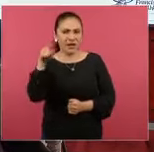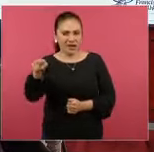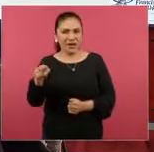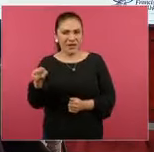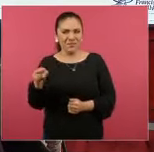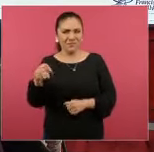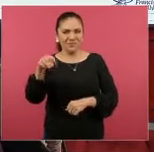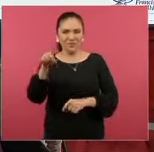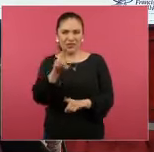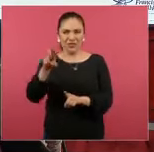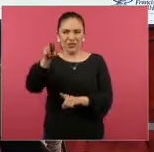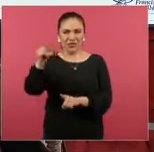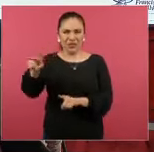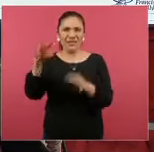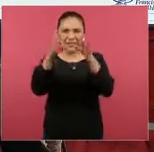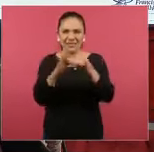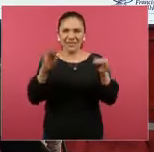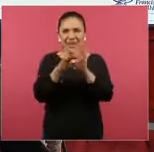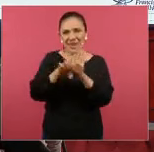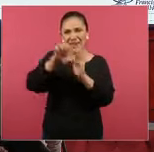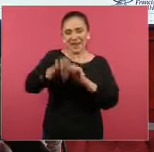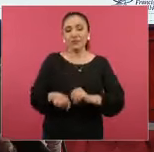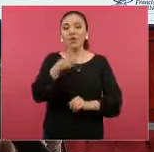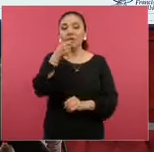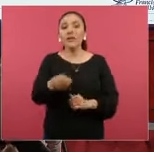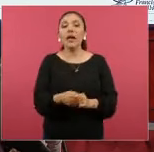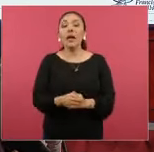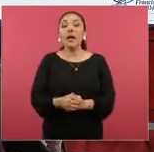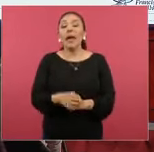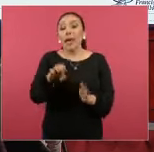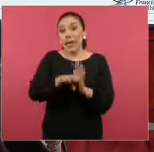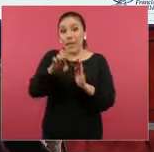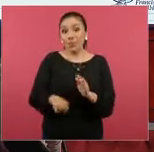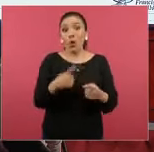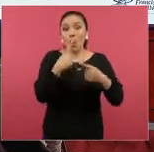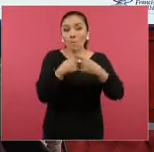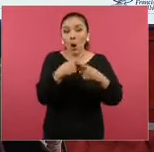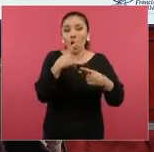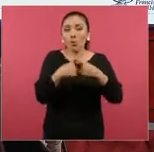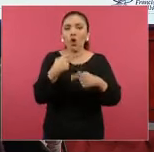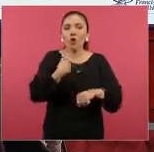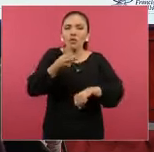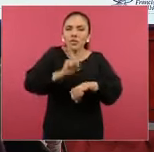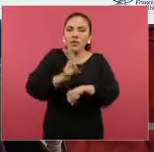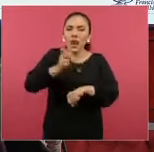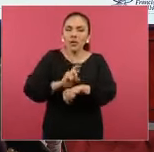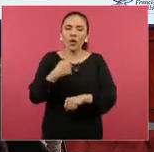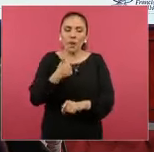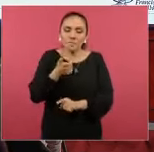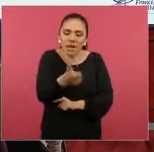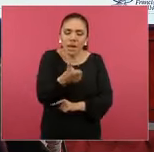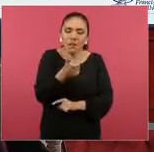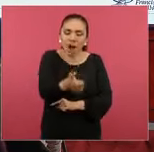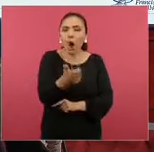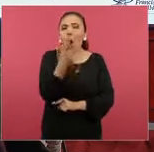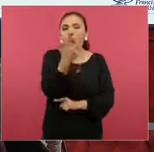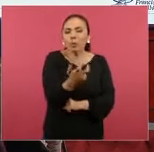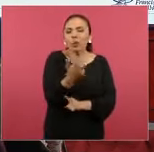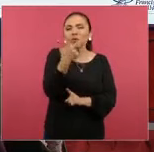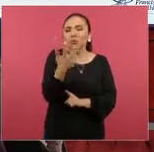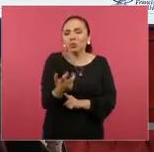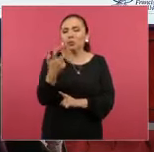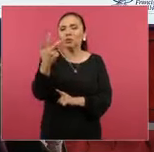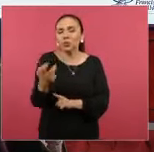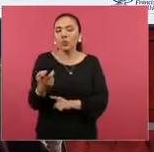presentó el doctor Díaz Barriga, que nos dijo de la multiplicación, si les doy durante tantos días 8 pesos, ¿cuántos vas a tener a